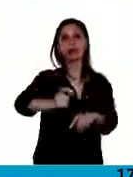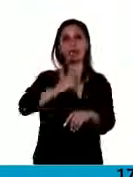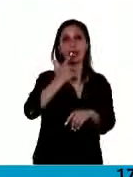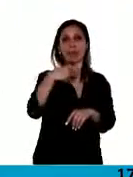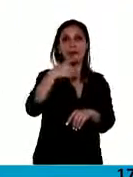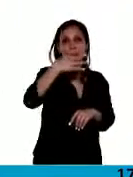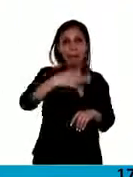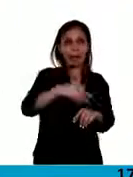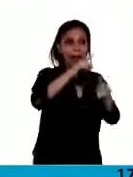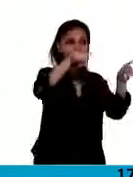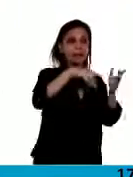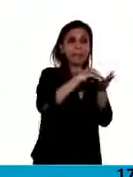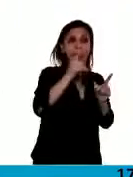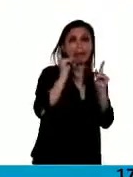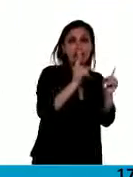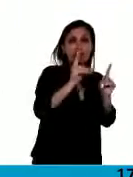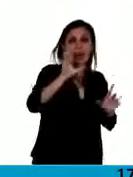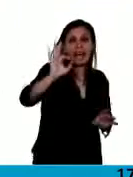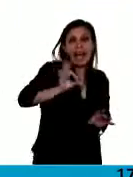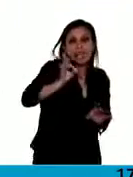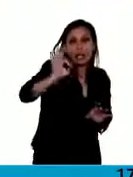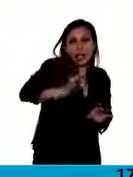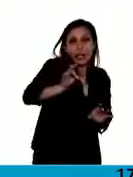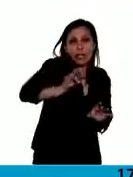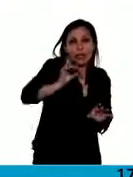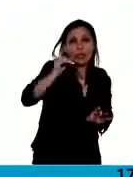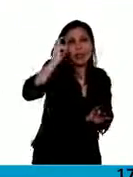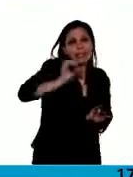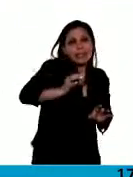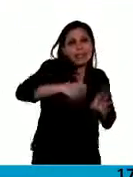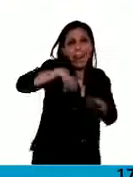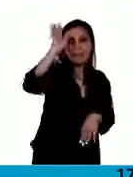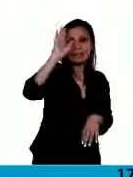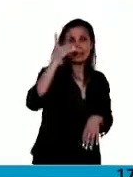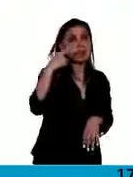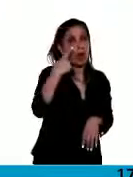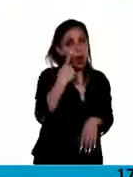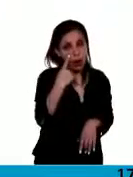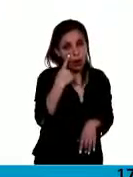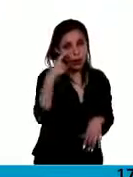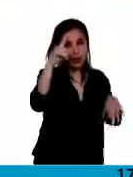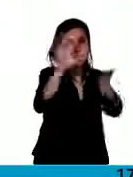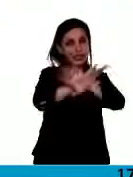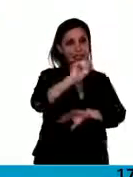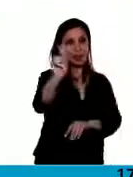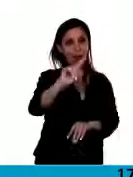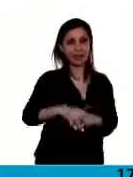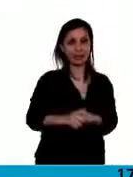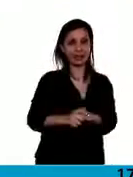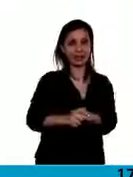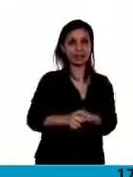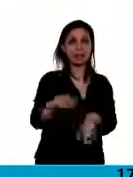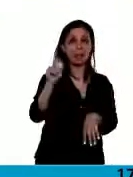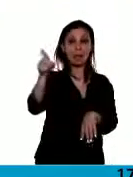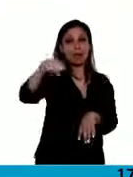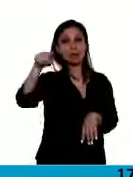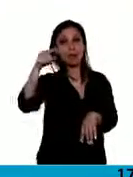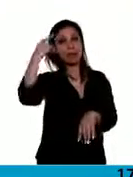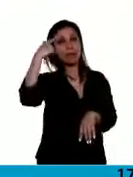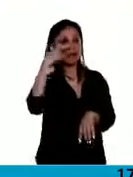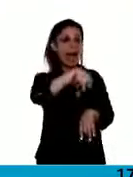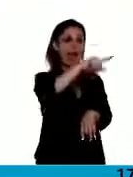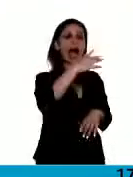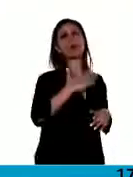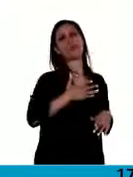desde hace décadas. Pero yo quiero decir que no se tienen que equivocar, porque del otro lado no tienen solo las lonas y las